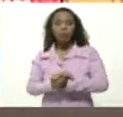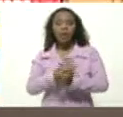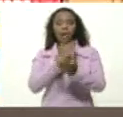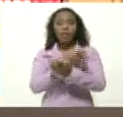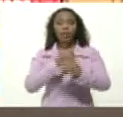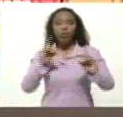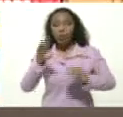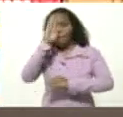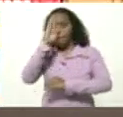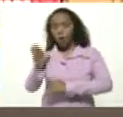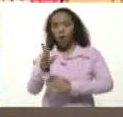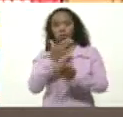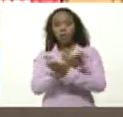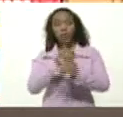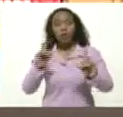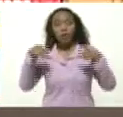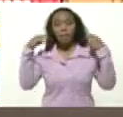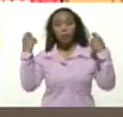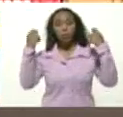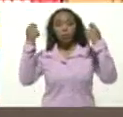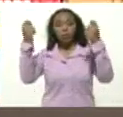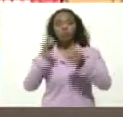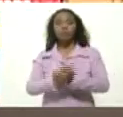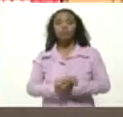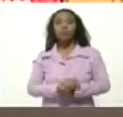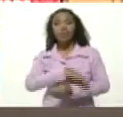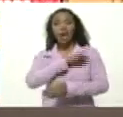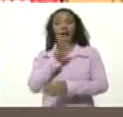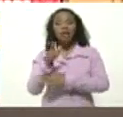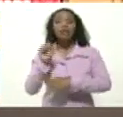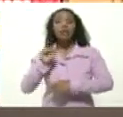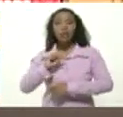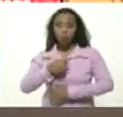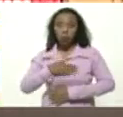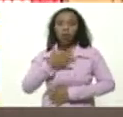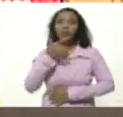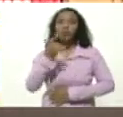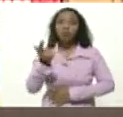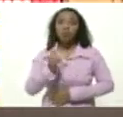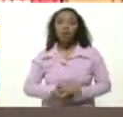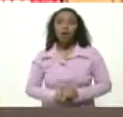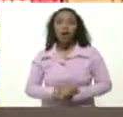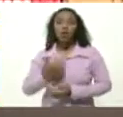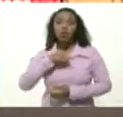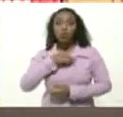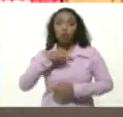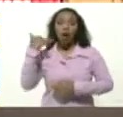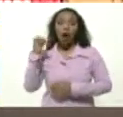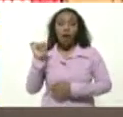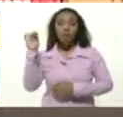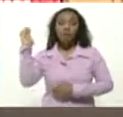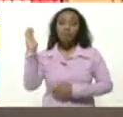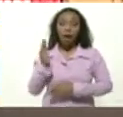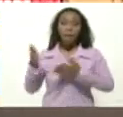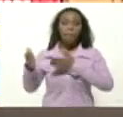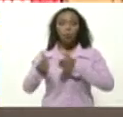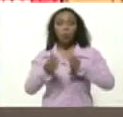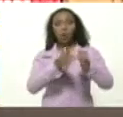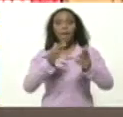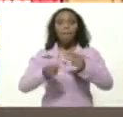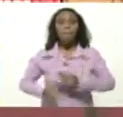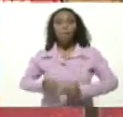democracia directa, de la democracia popular. Y allí sí podremos decir, estamos bien encaminados en la